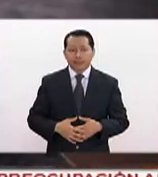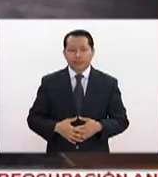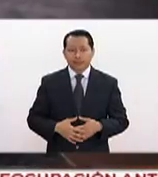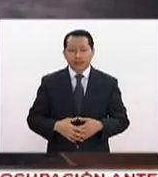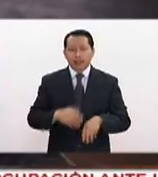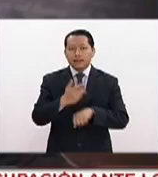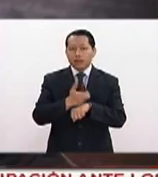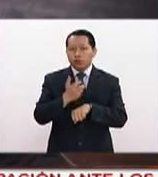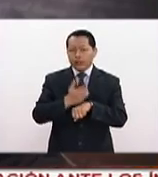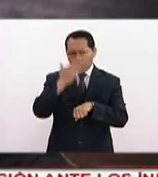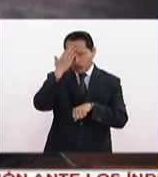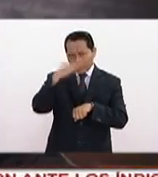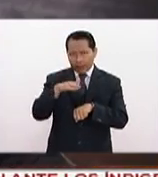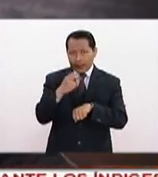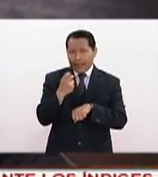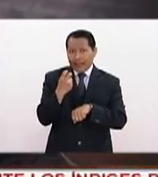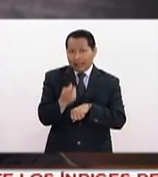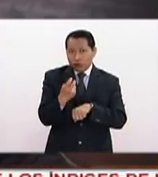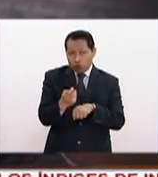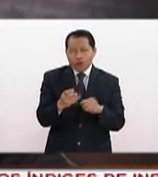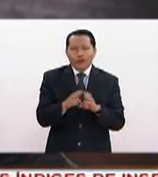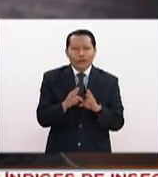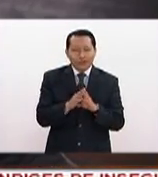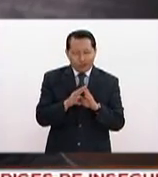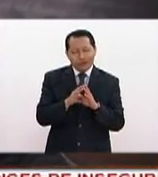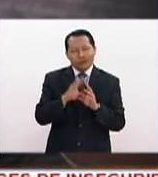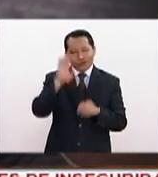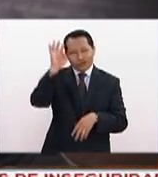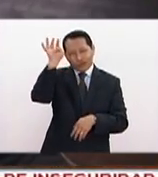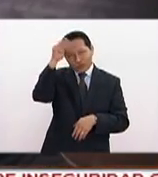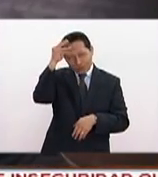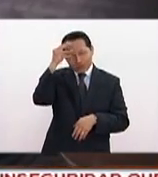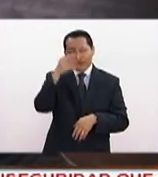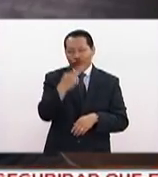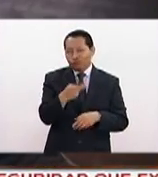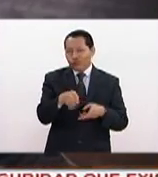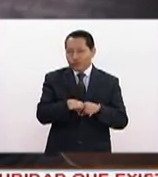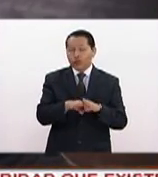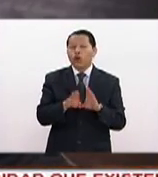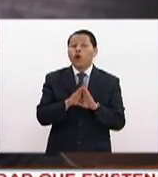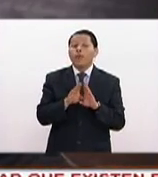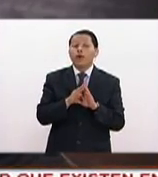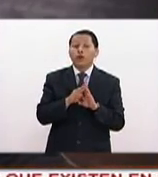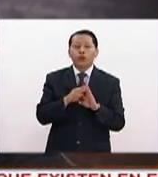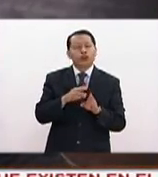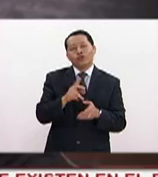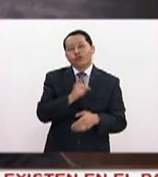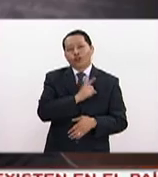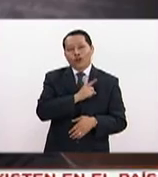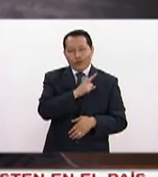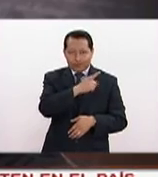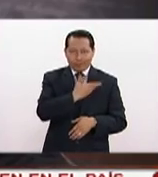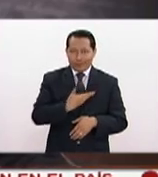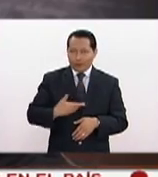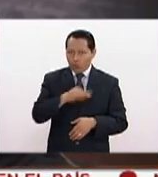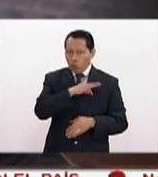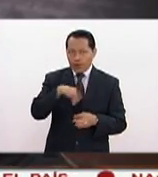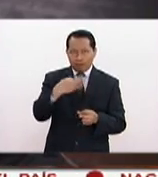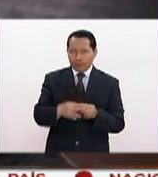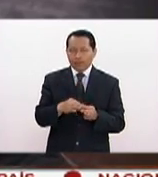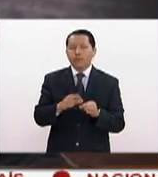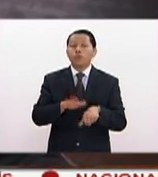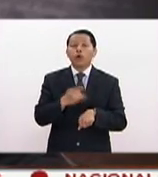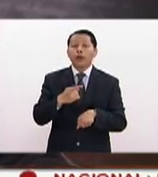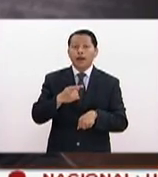Estados Unidos sabe que este es el cierre de Trump. Solo el presidente puede ponerle fin. Los